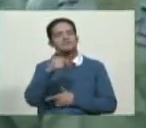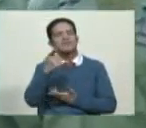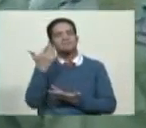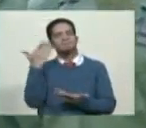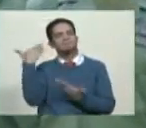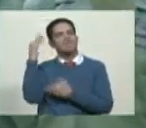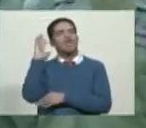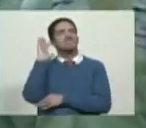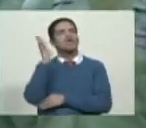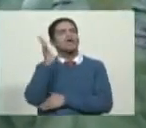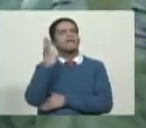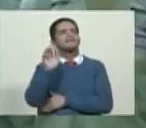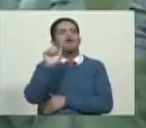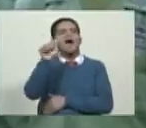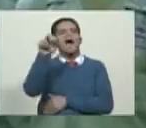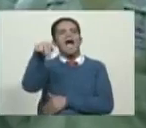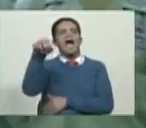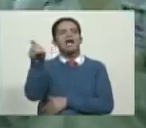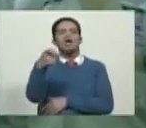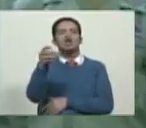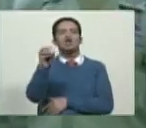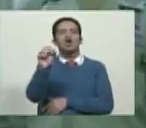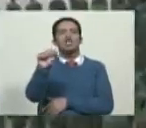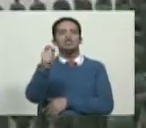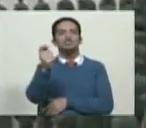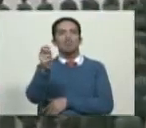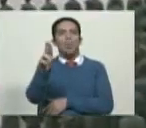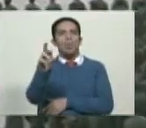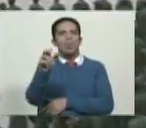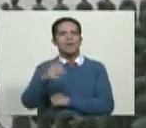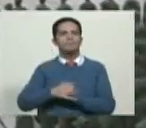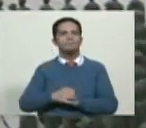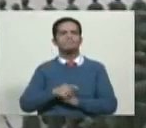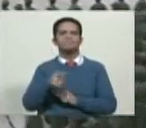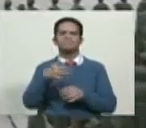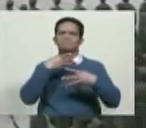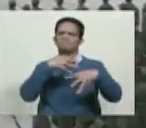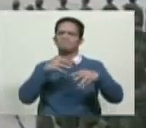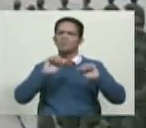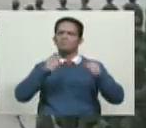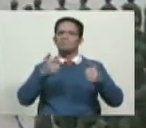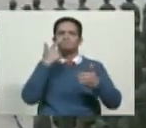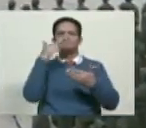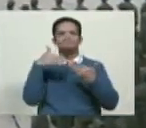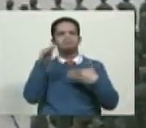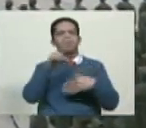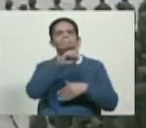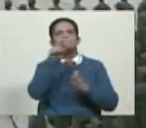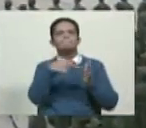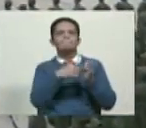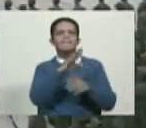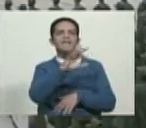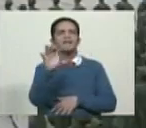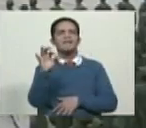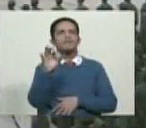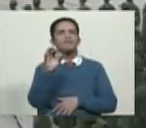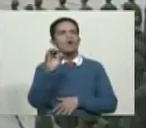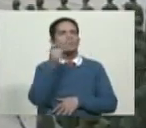Angostura. En esta marcha que inicia con más de 2.500 hombres y mujeres desde la Fuerza Armada Nacional